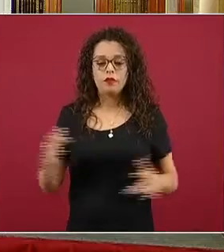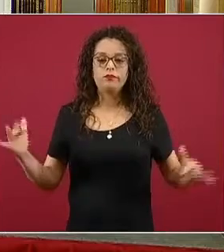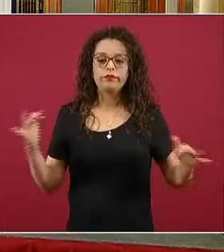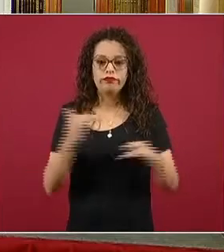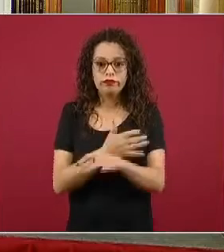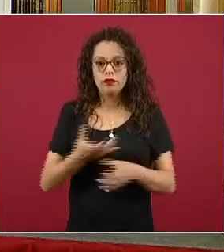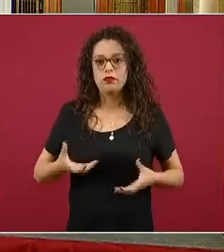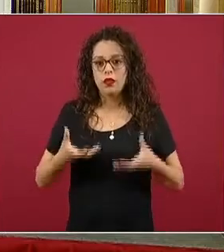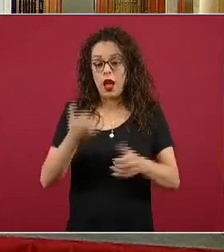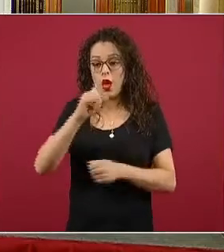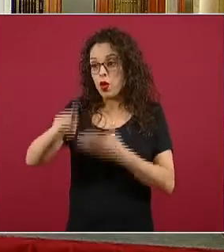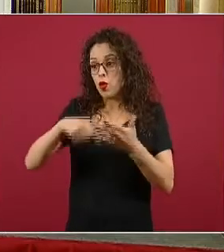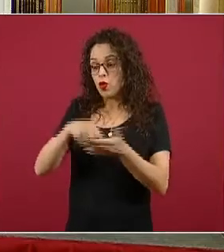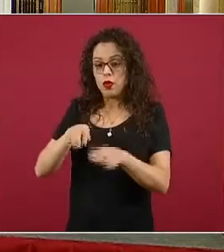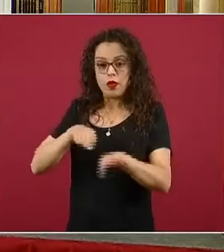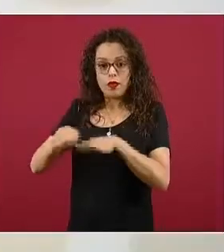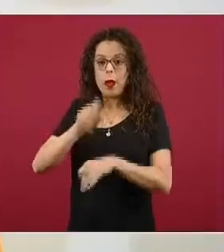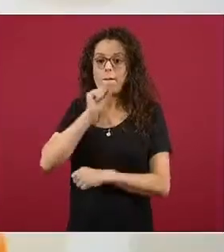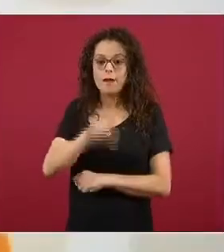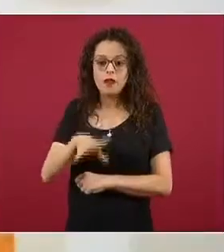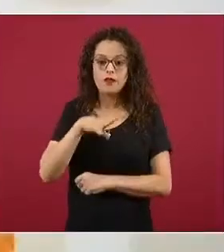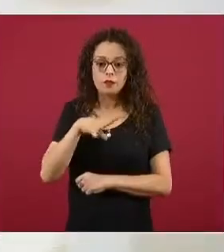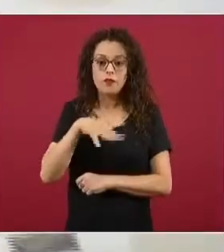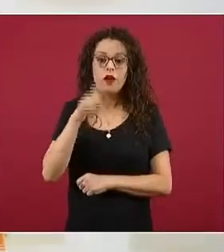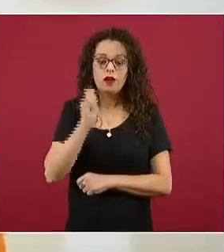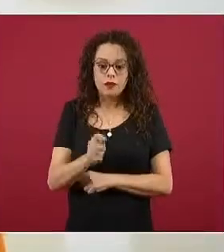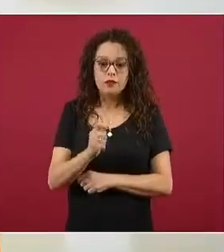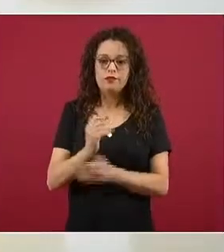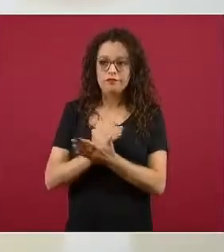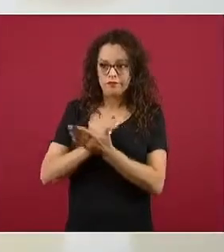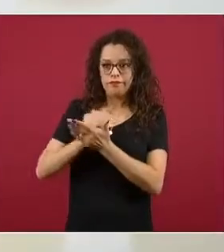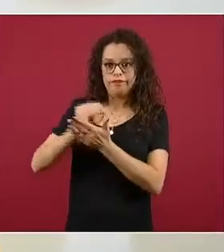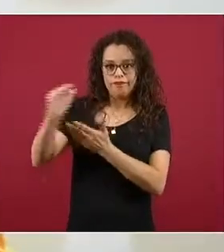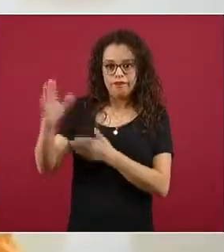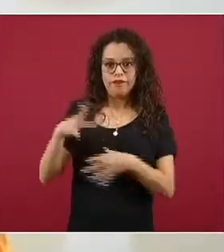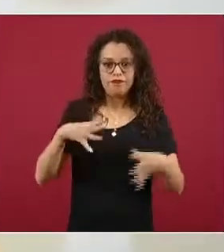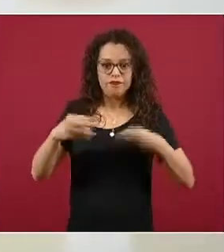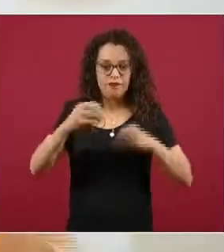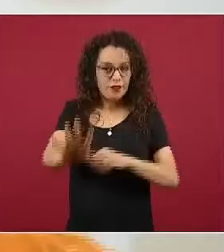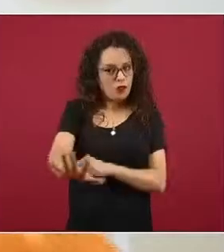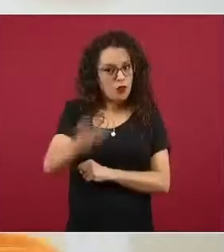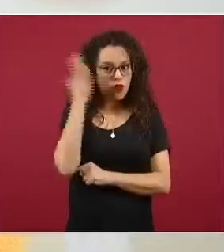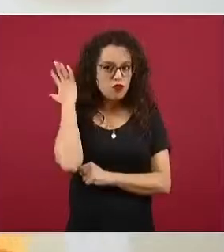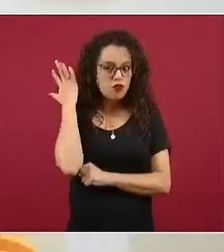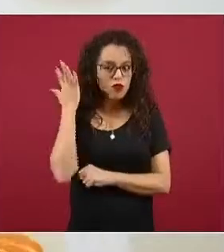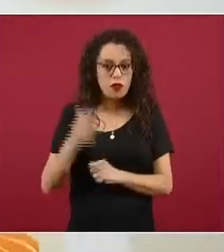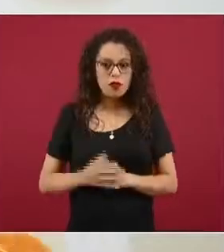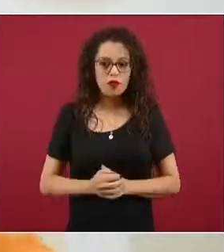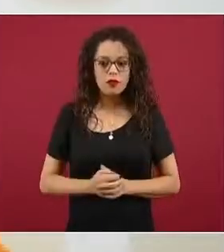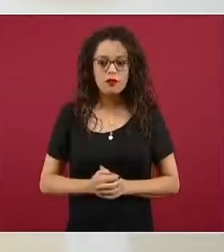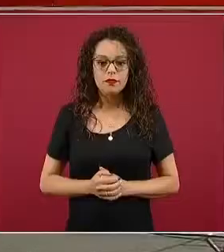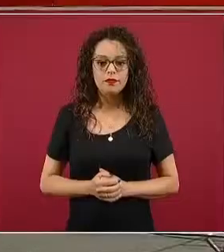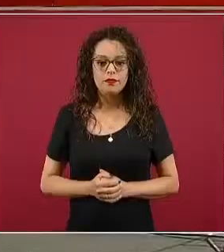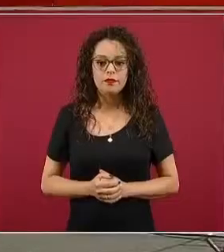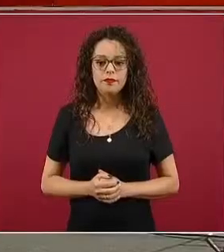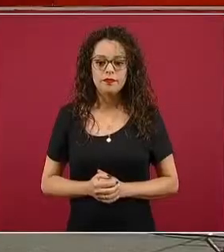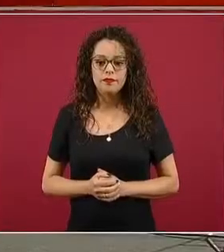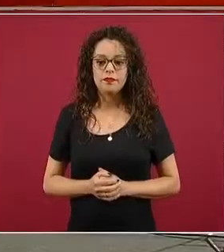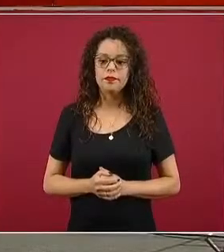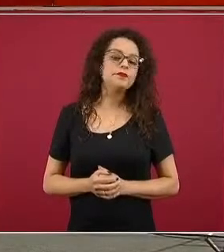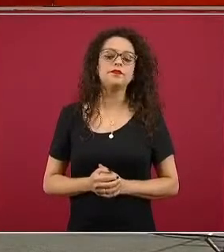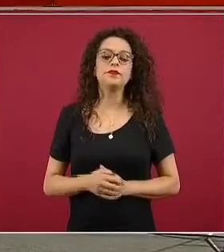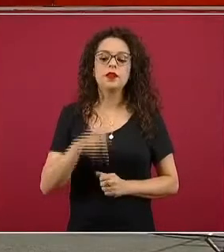espacios laborales donde también se produce una alta velocidad de contagio. La utilización de